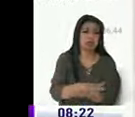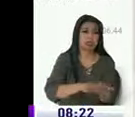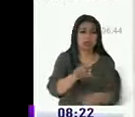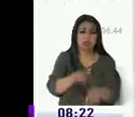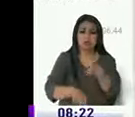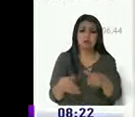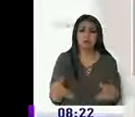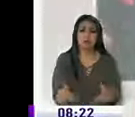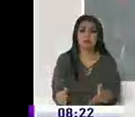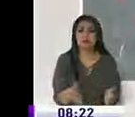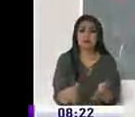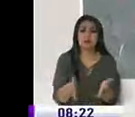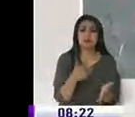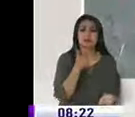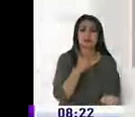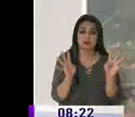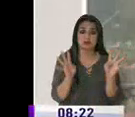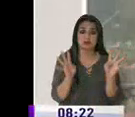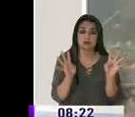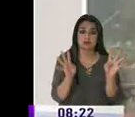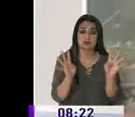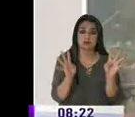Los vecinos.